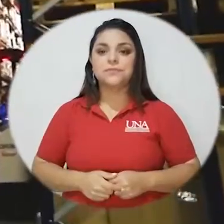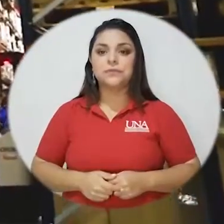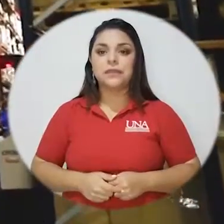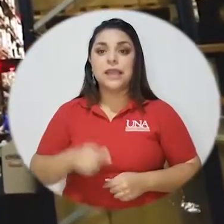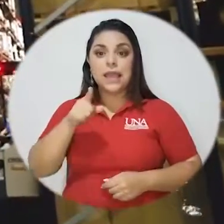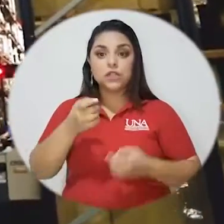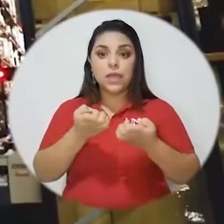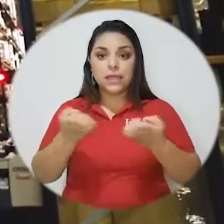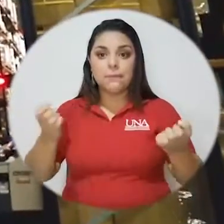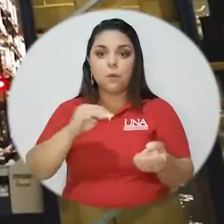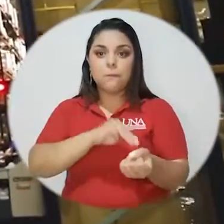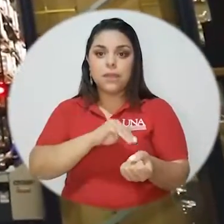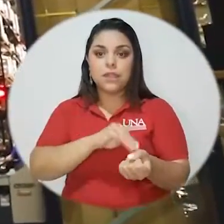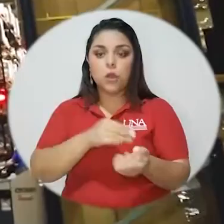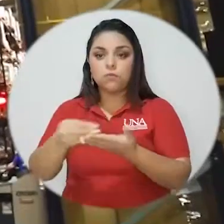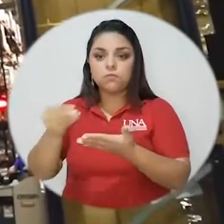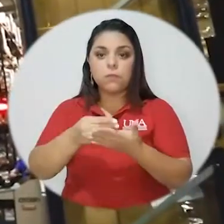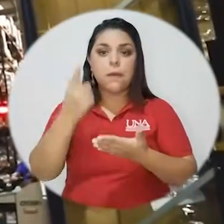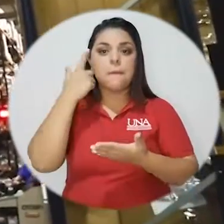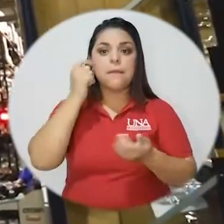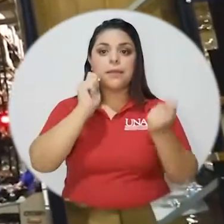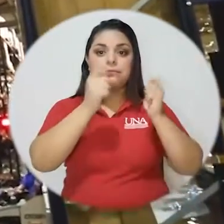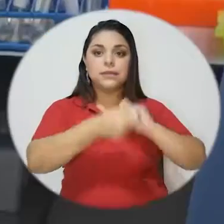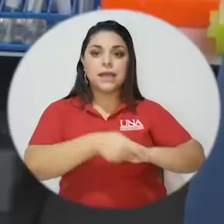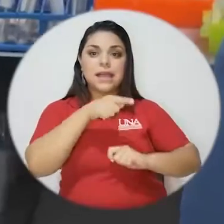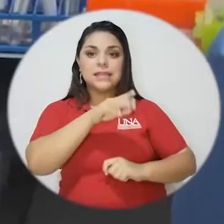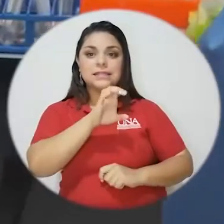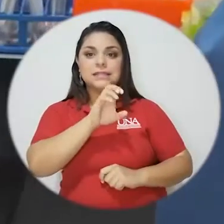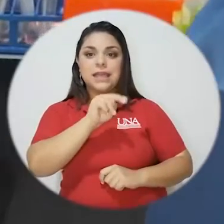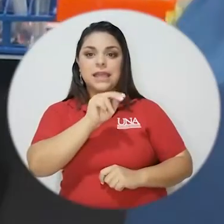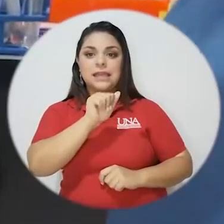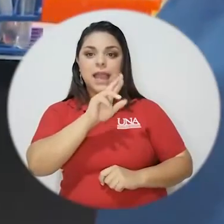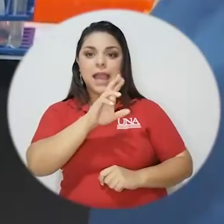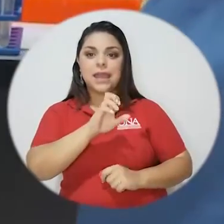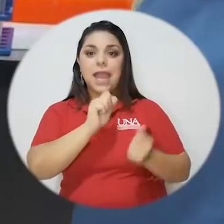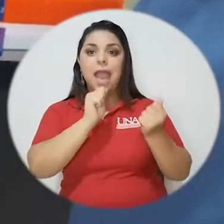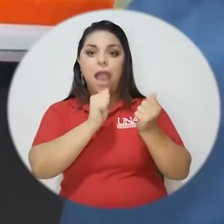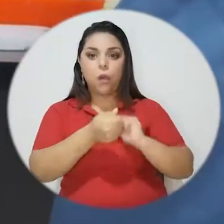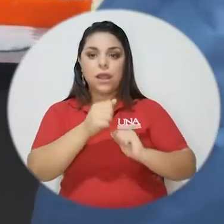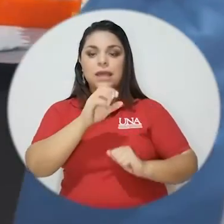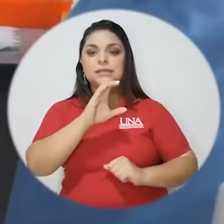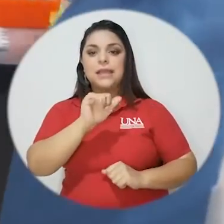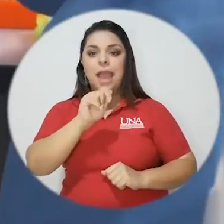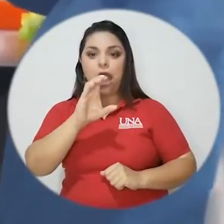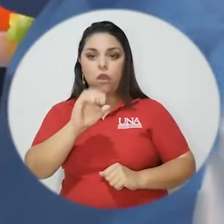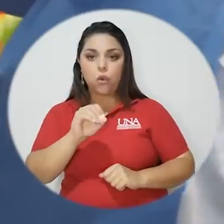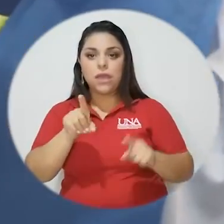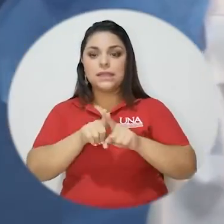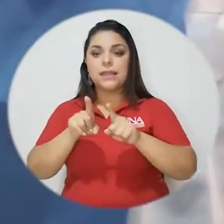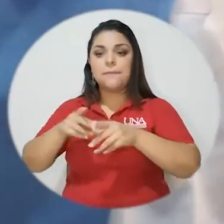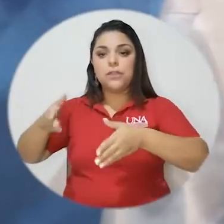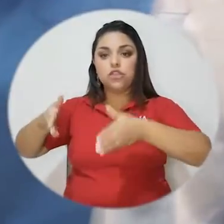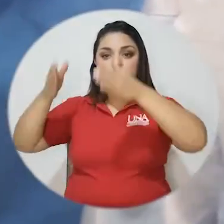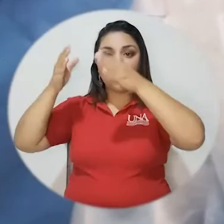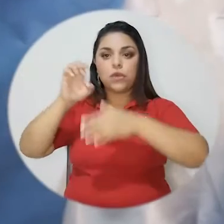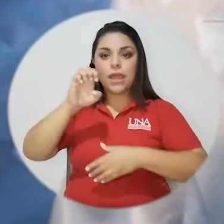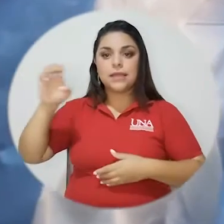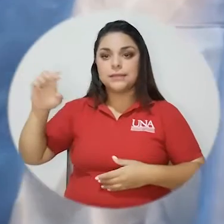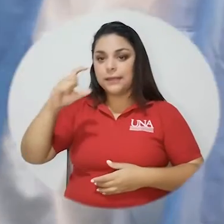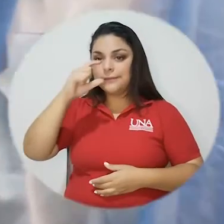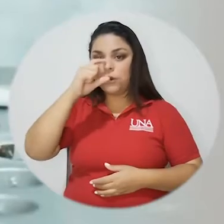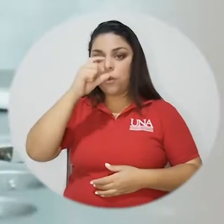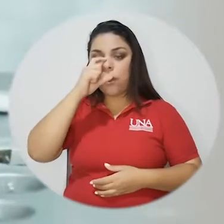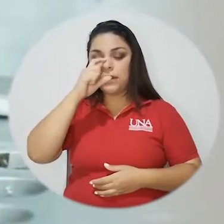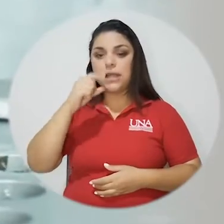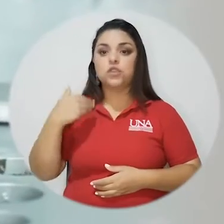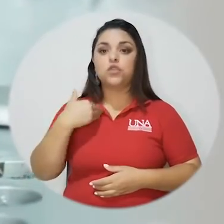resaltar lo relacionado a la inversión de equipo médico para la reconversión del CENARE al CEACO, así como para el Hospital Psiquiátrico y la Torre Este del